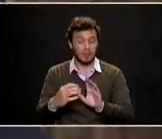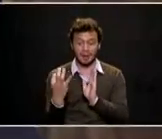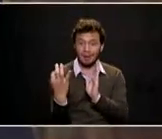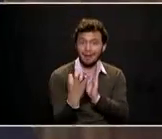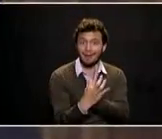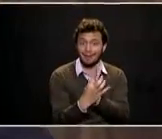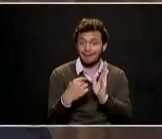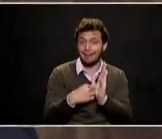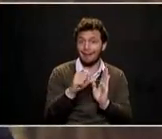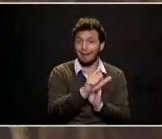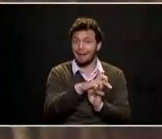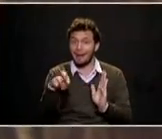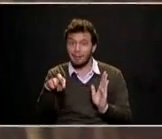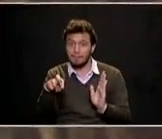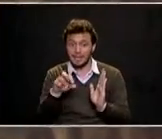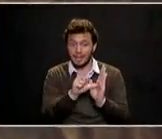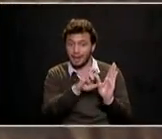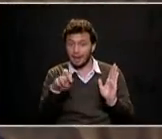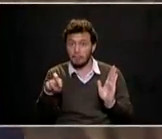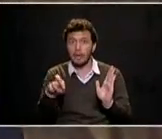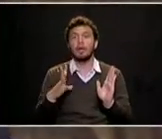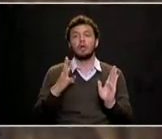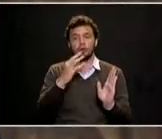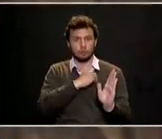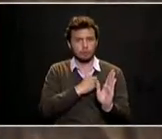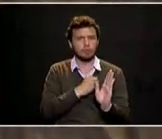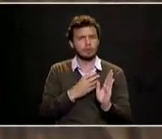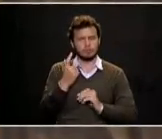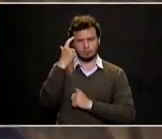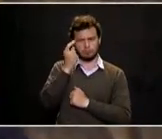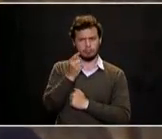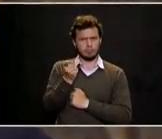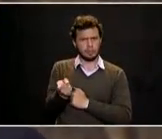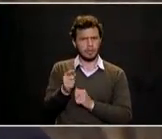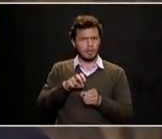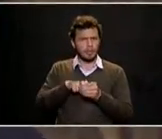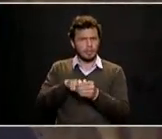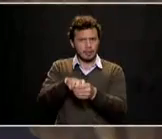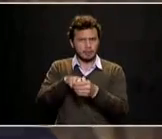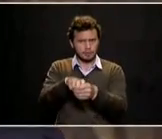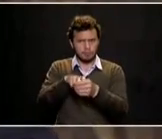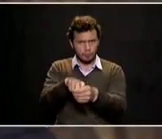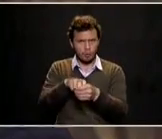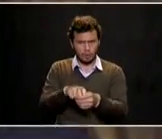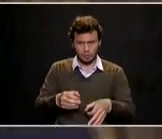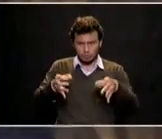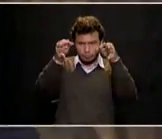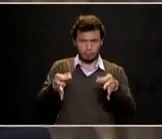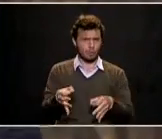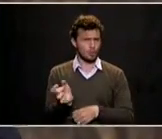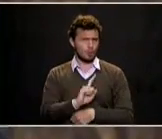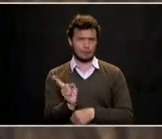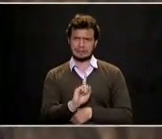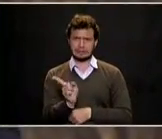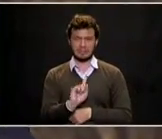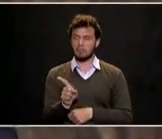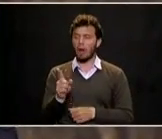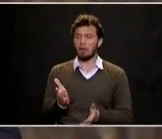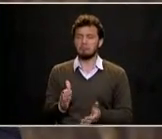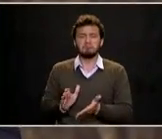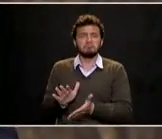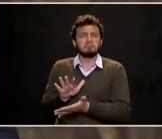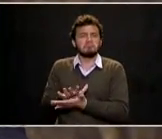que nosotros no vamos a patrocinar el transporte informal en la ciudad. Nosotros somos solidarios con